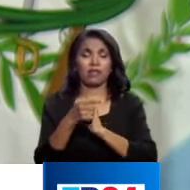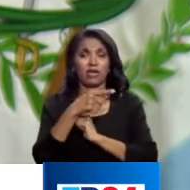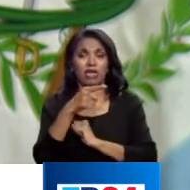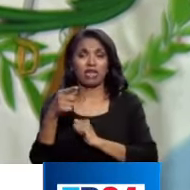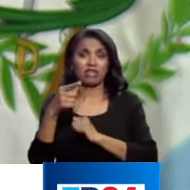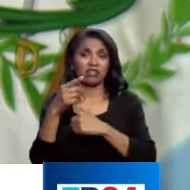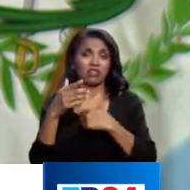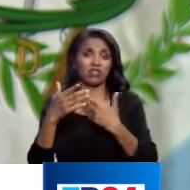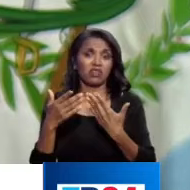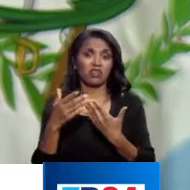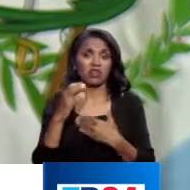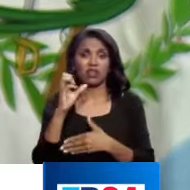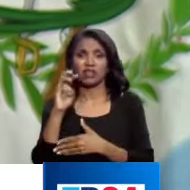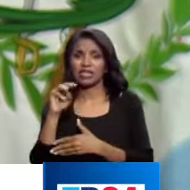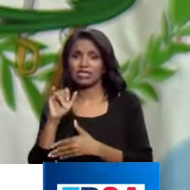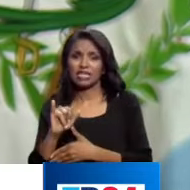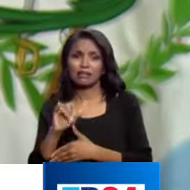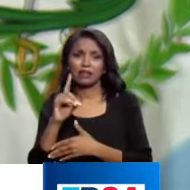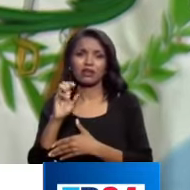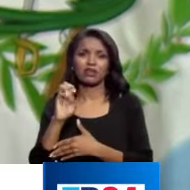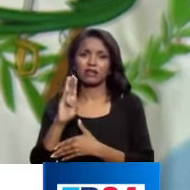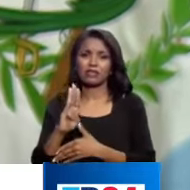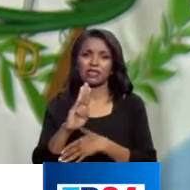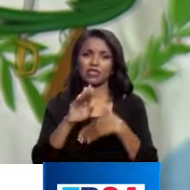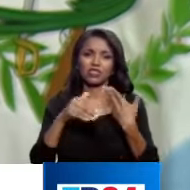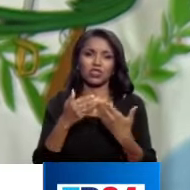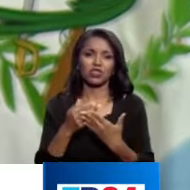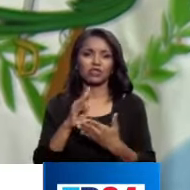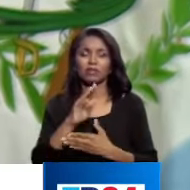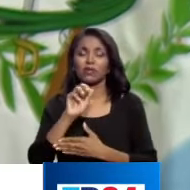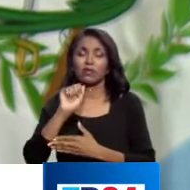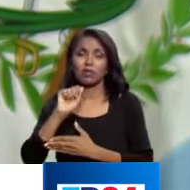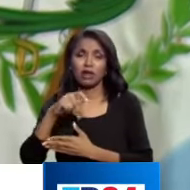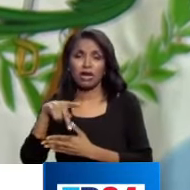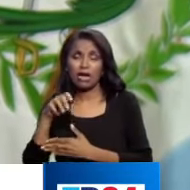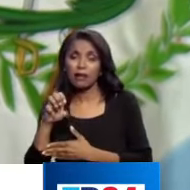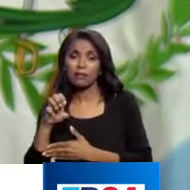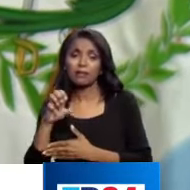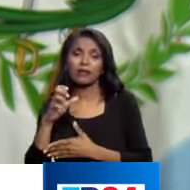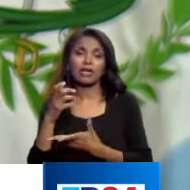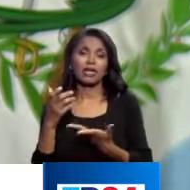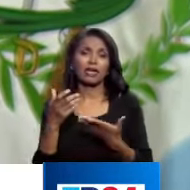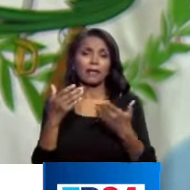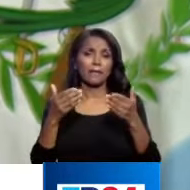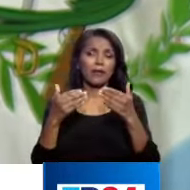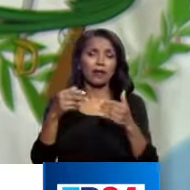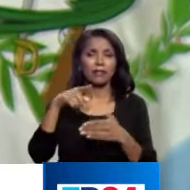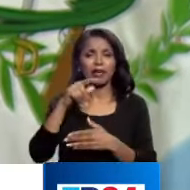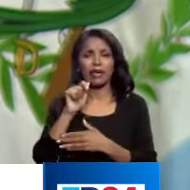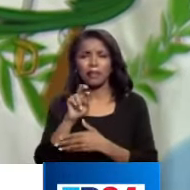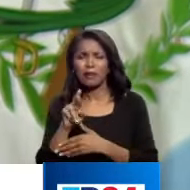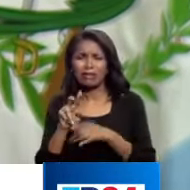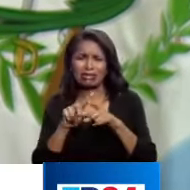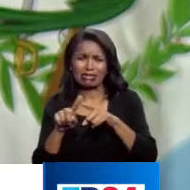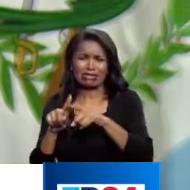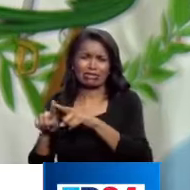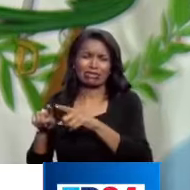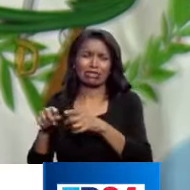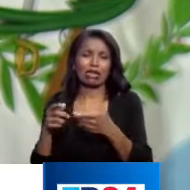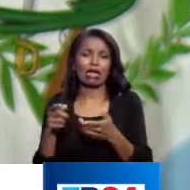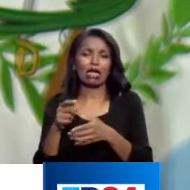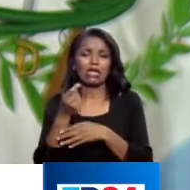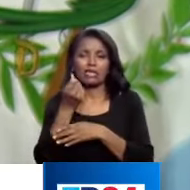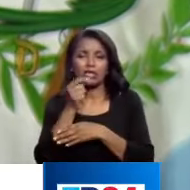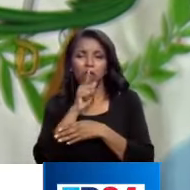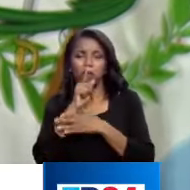esos casos Semi, Odebrecht, Blue Apple, Panama Paper. Todos los casos de